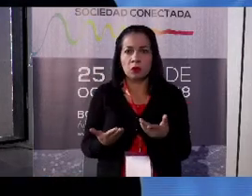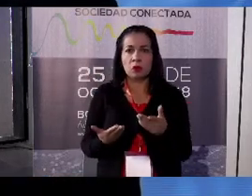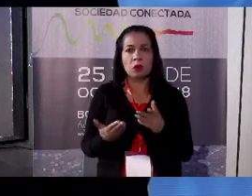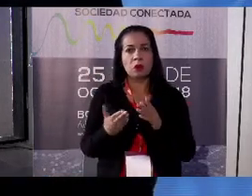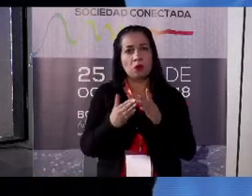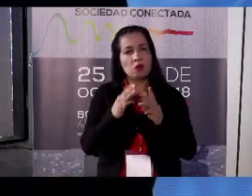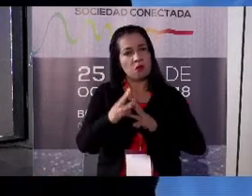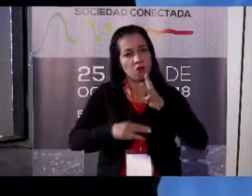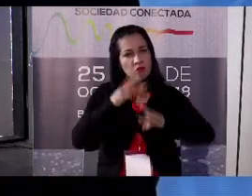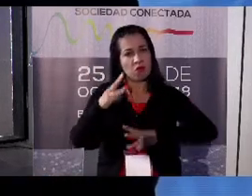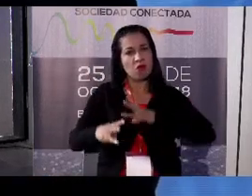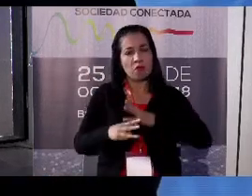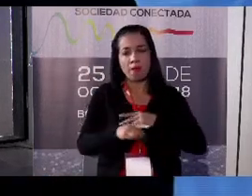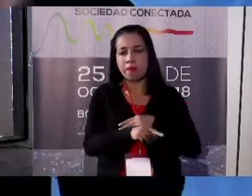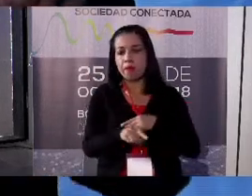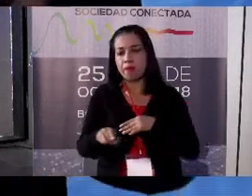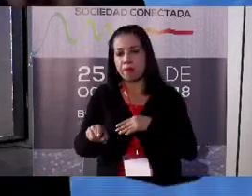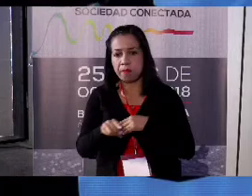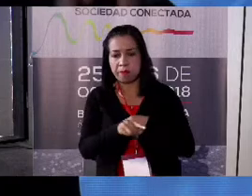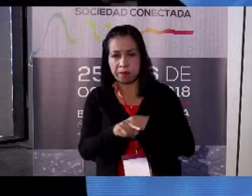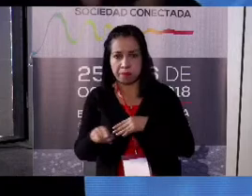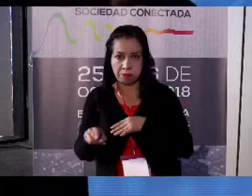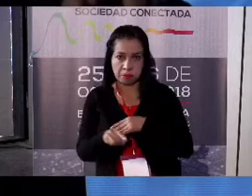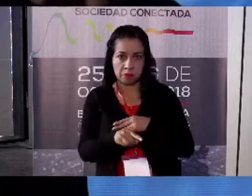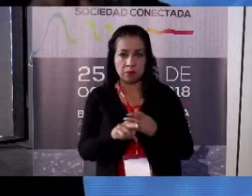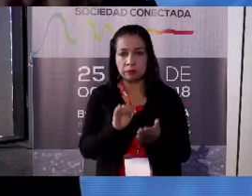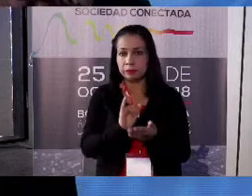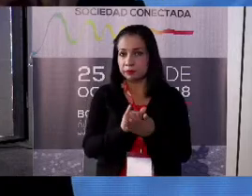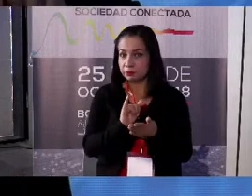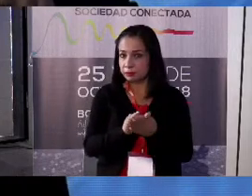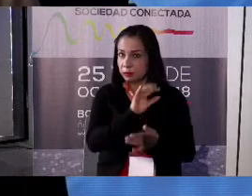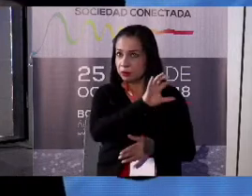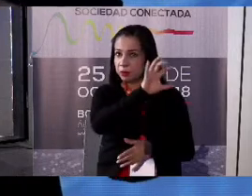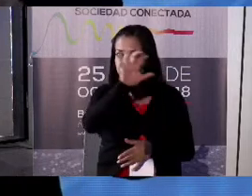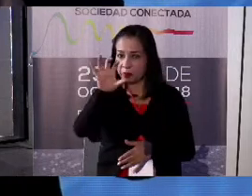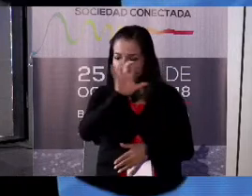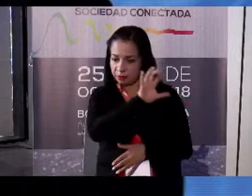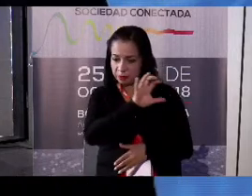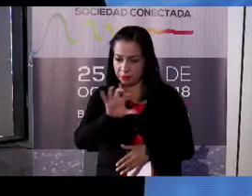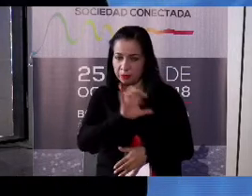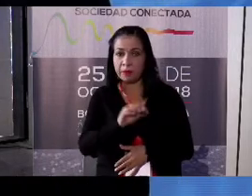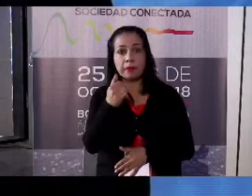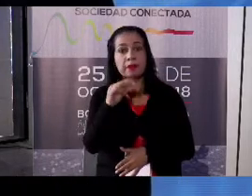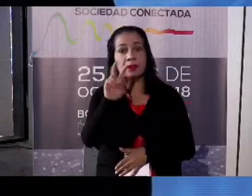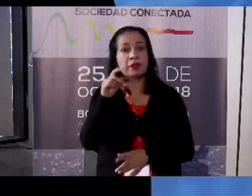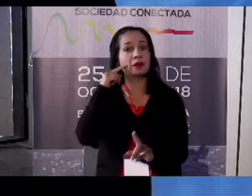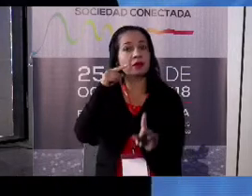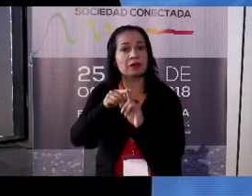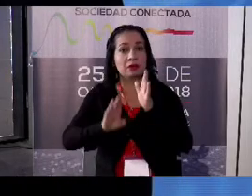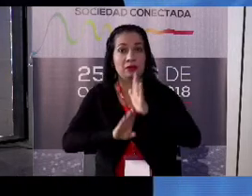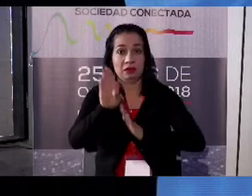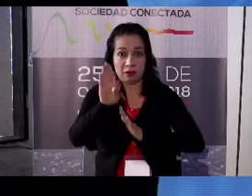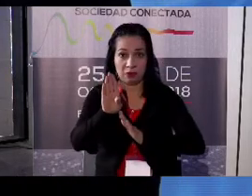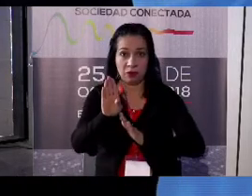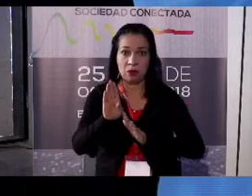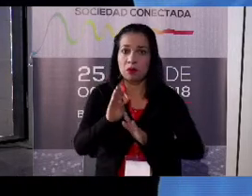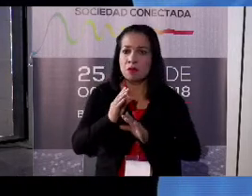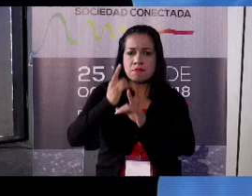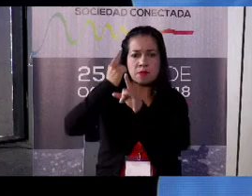mundo en el cual esos 17 objetivos de desarrollo se